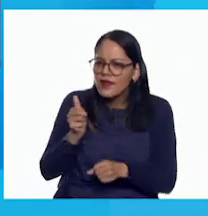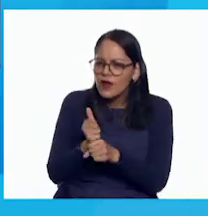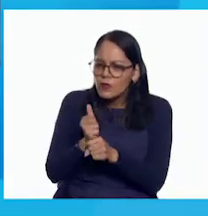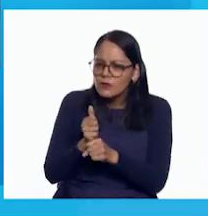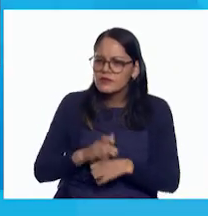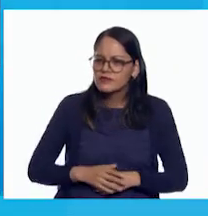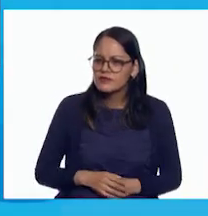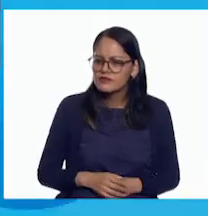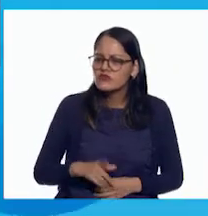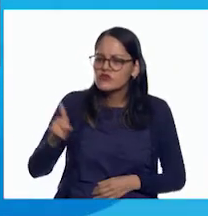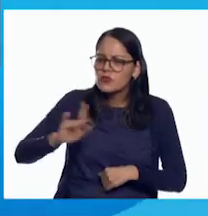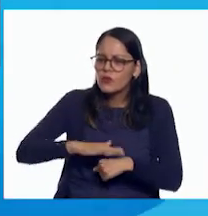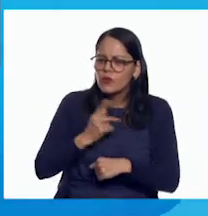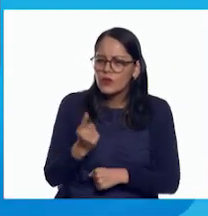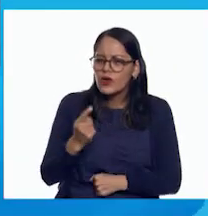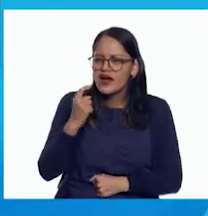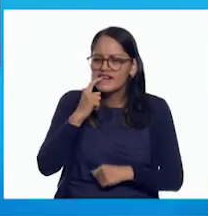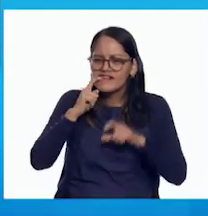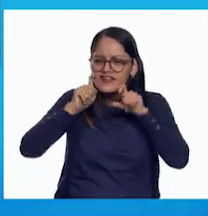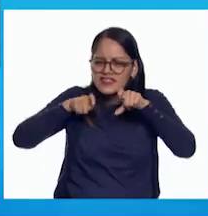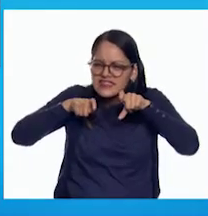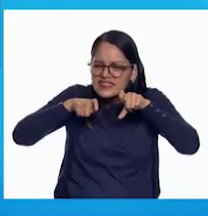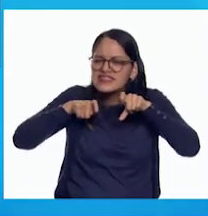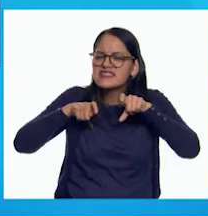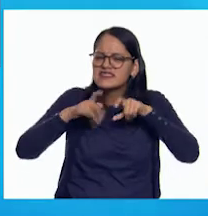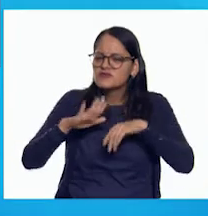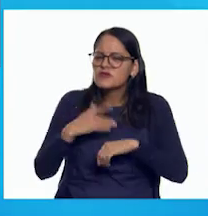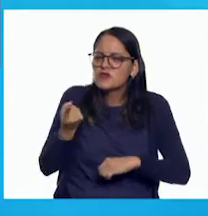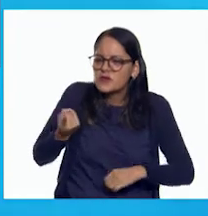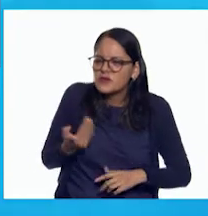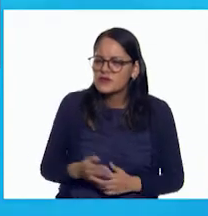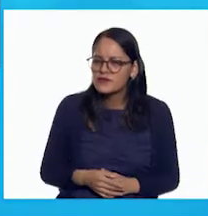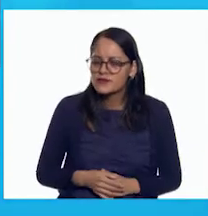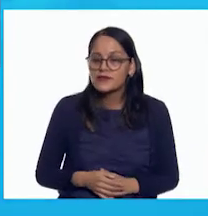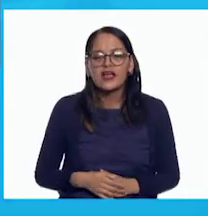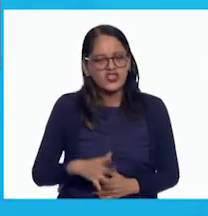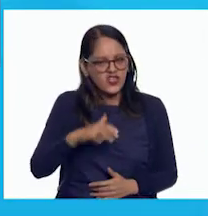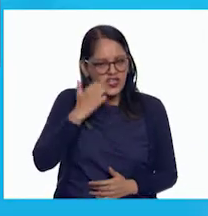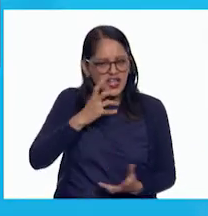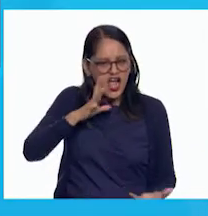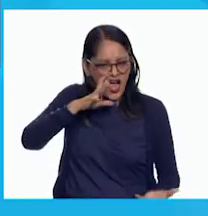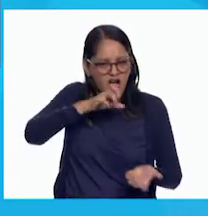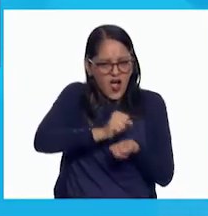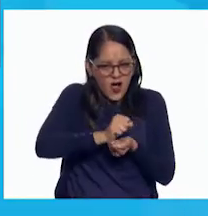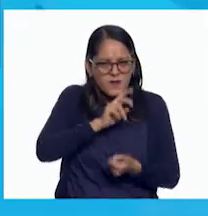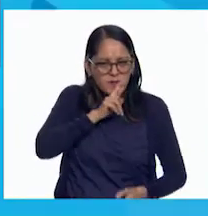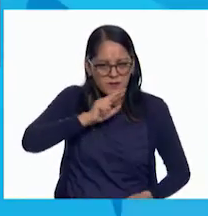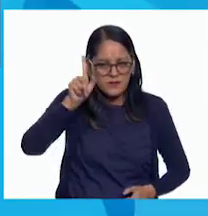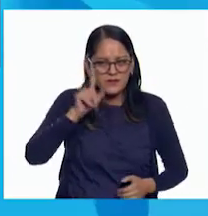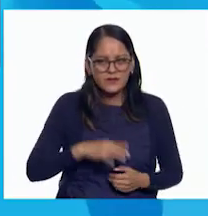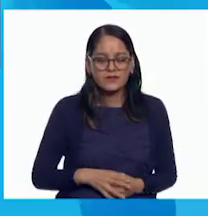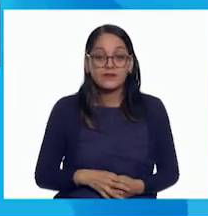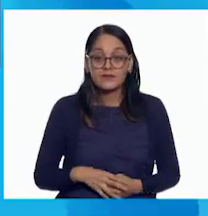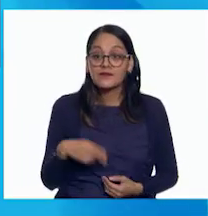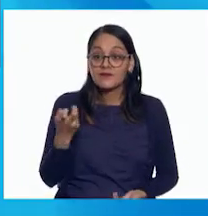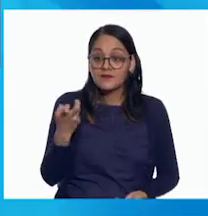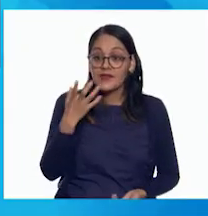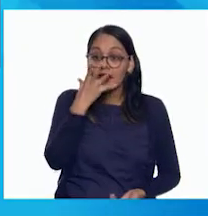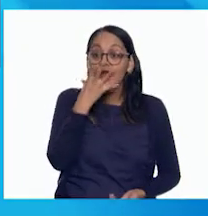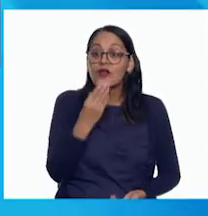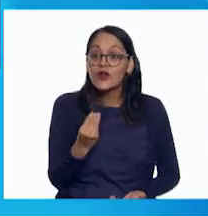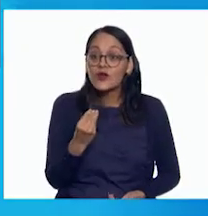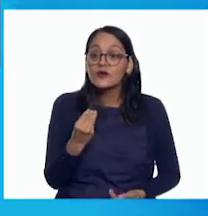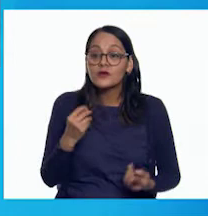Abuela, ¿por qué tienes esos colmillos tan grandes? Para comerte mejor. Y el lobo